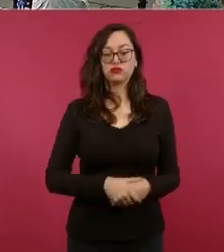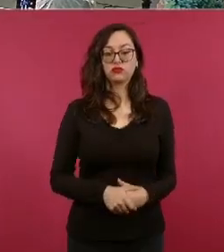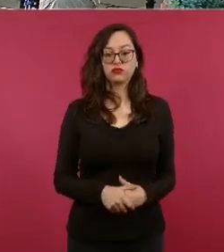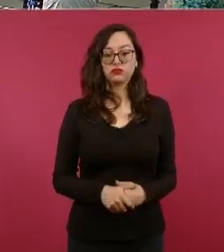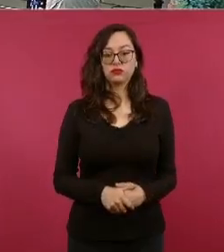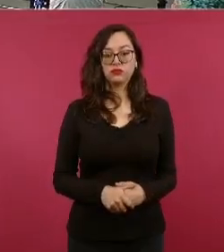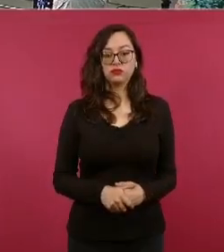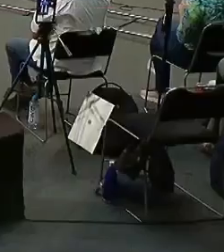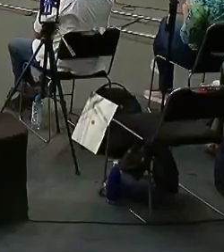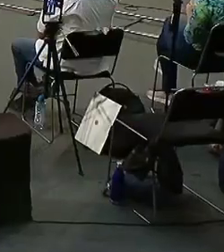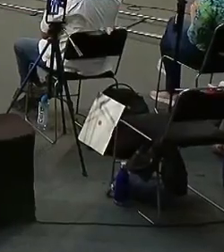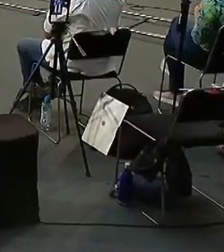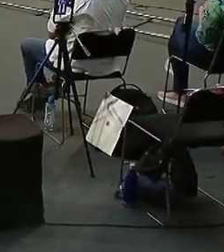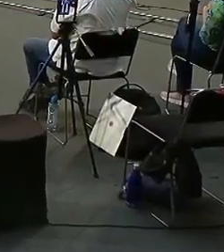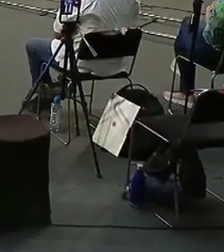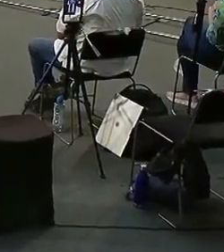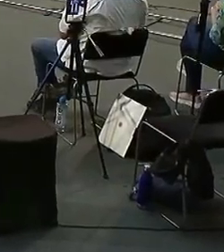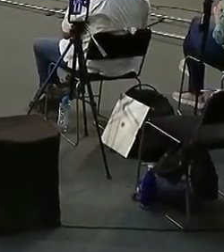Sí.